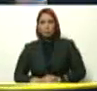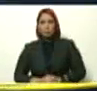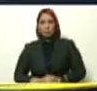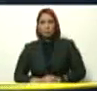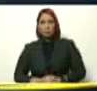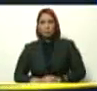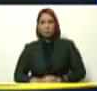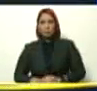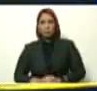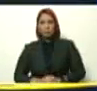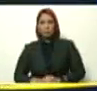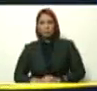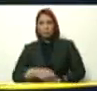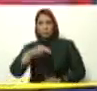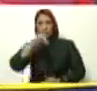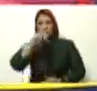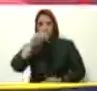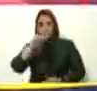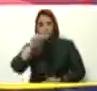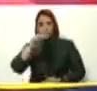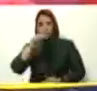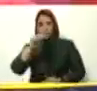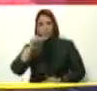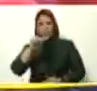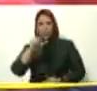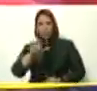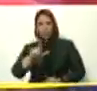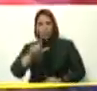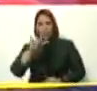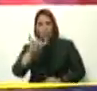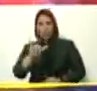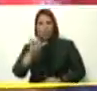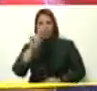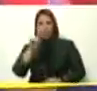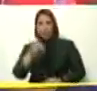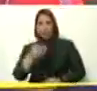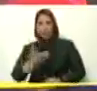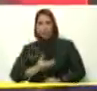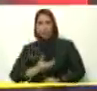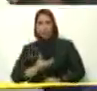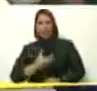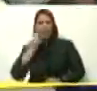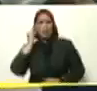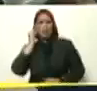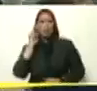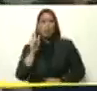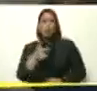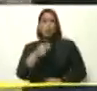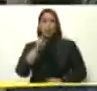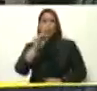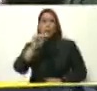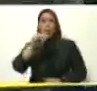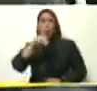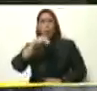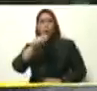A Natalie Bello, alcaldesa de Guanta, Natalie.